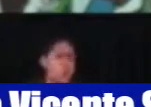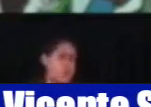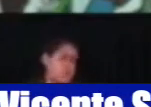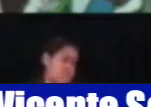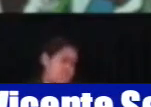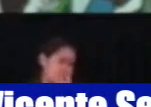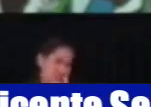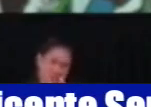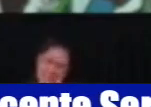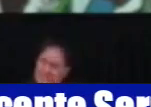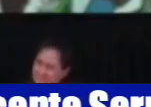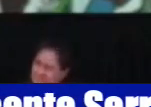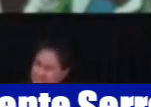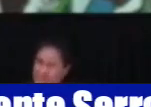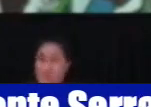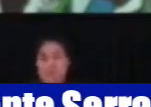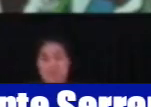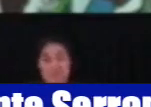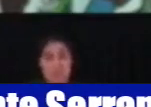indispensable,